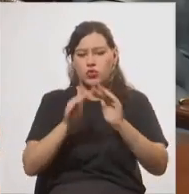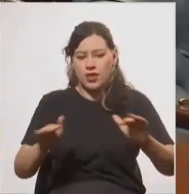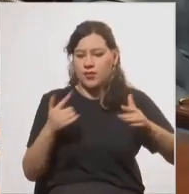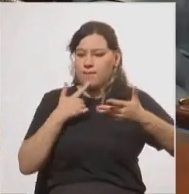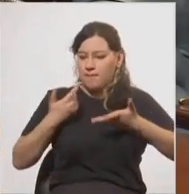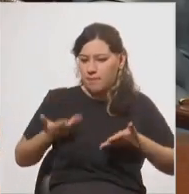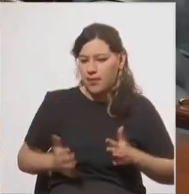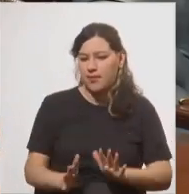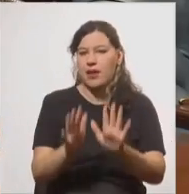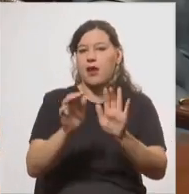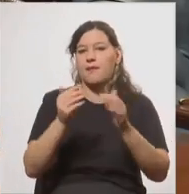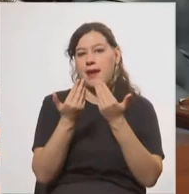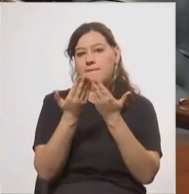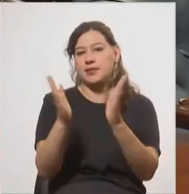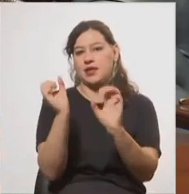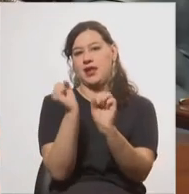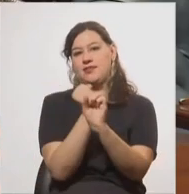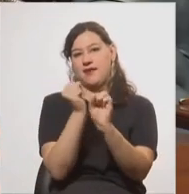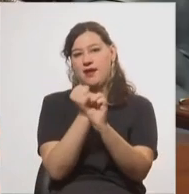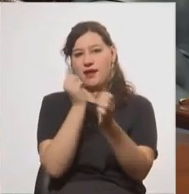preparaban para el ejercicio democrático.